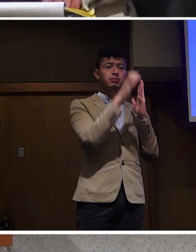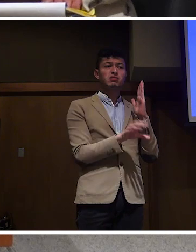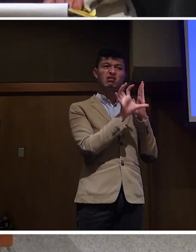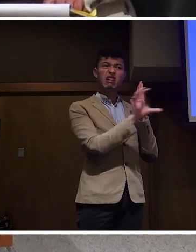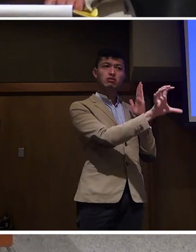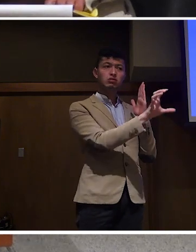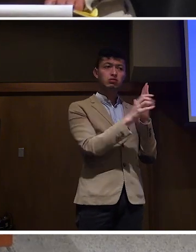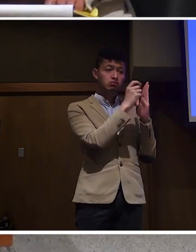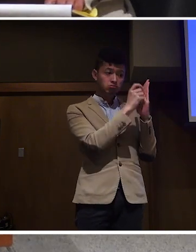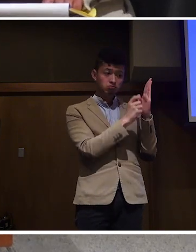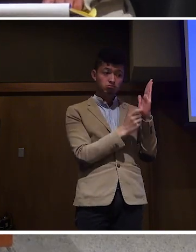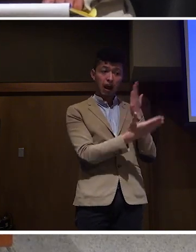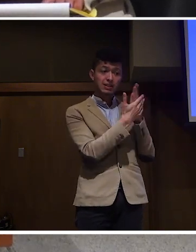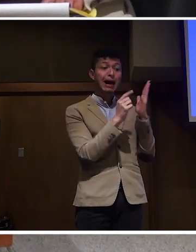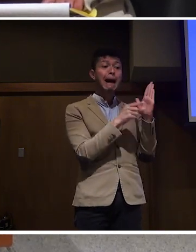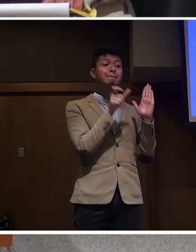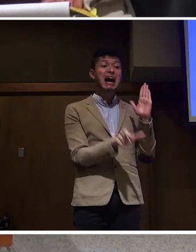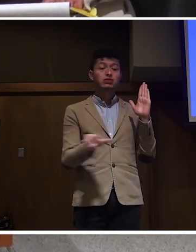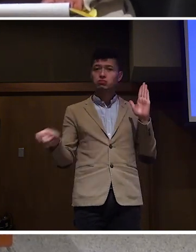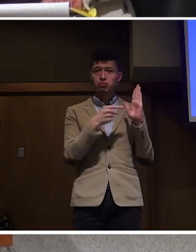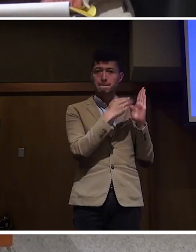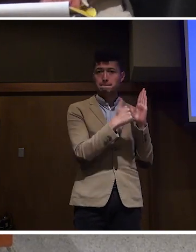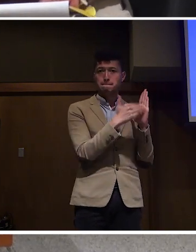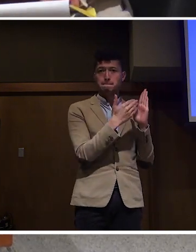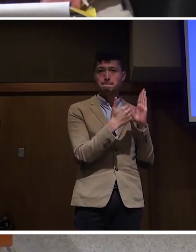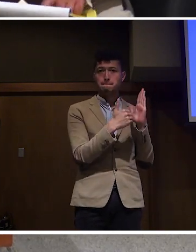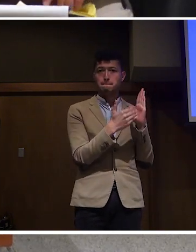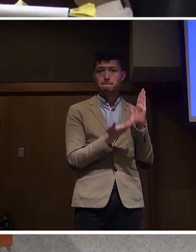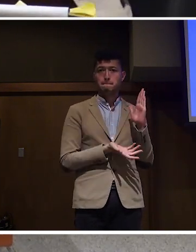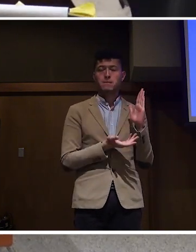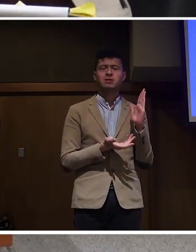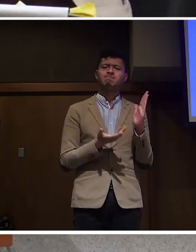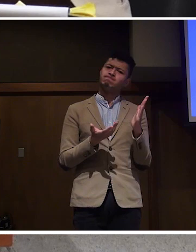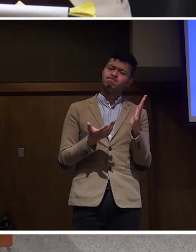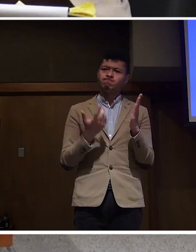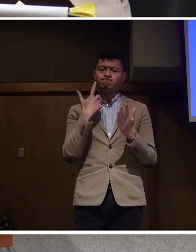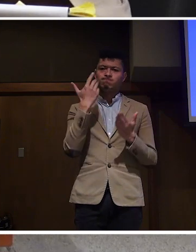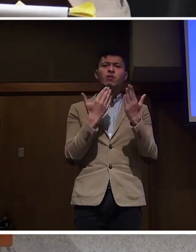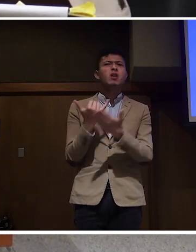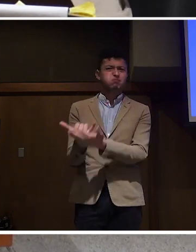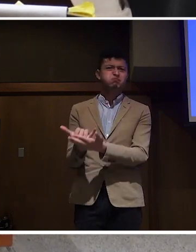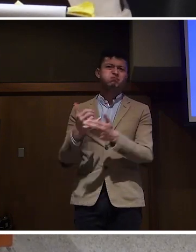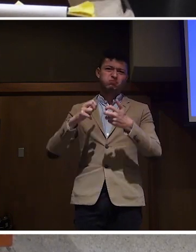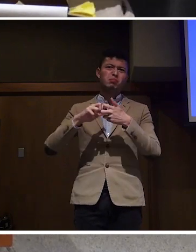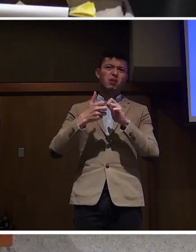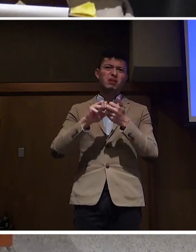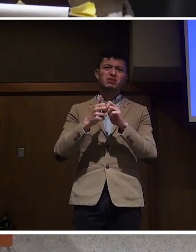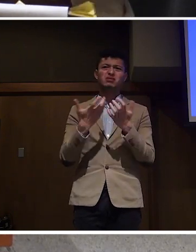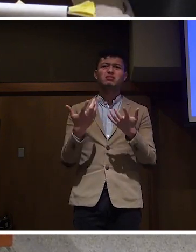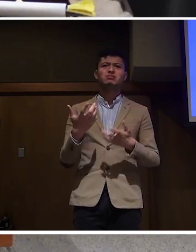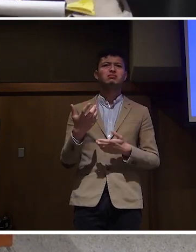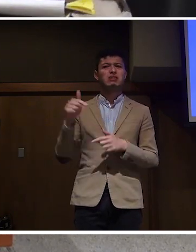Colombia hay muchos problemas digamos, en el sentido